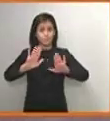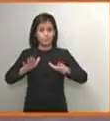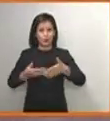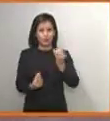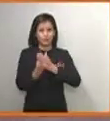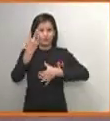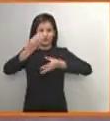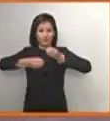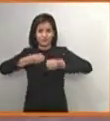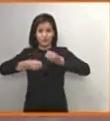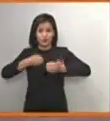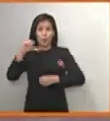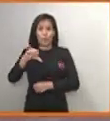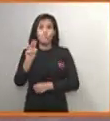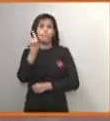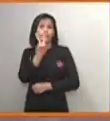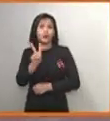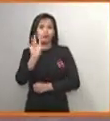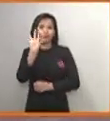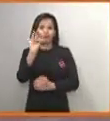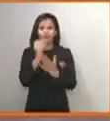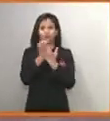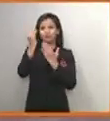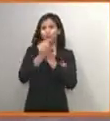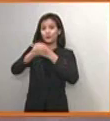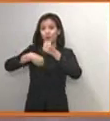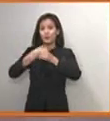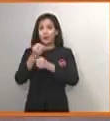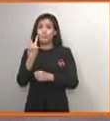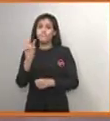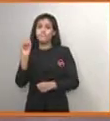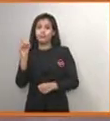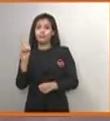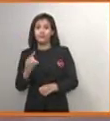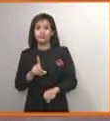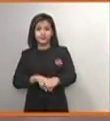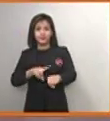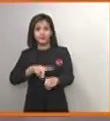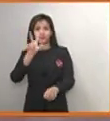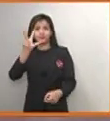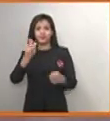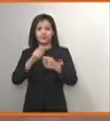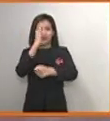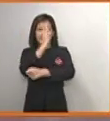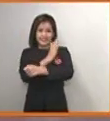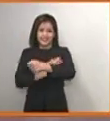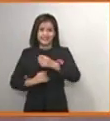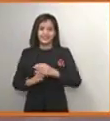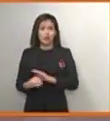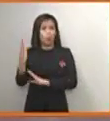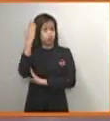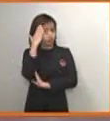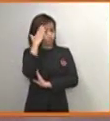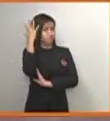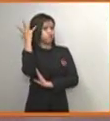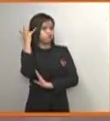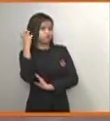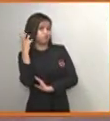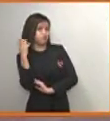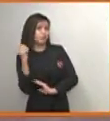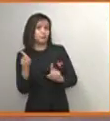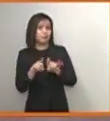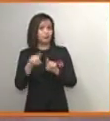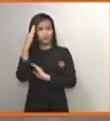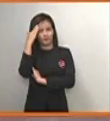Bienvenidos a un sorteo más del día de hoy, viernes 8 de octubre del año 2021, cuando son las 3 en punto de la tarde. Te saluda Charlyn Walter